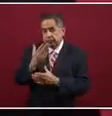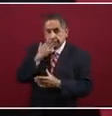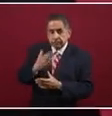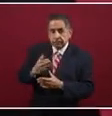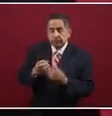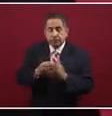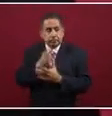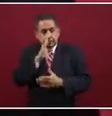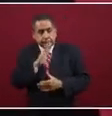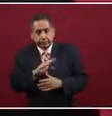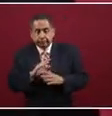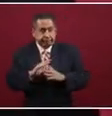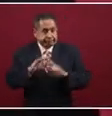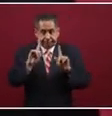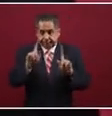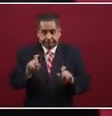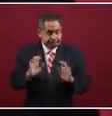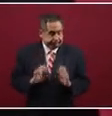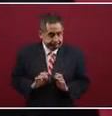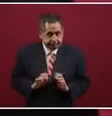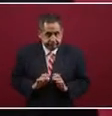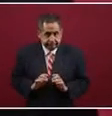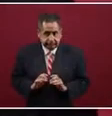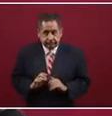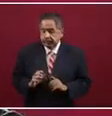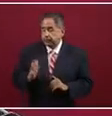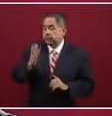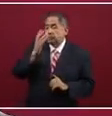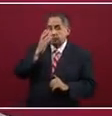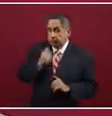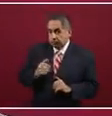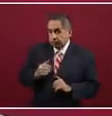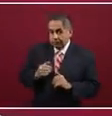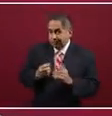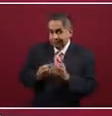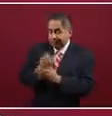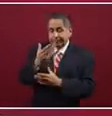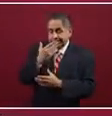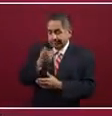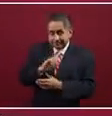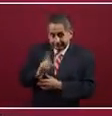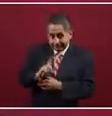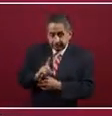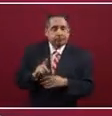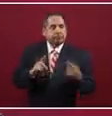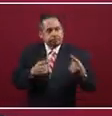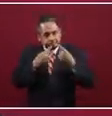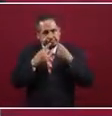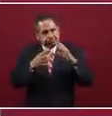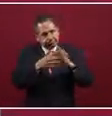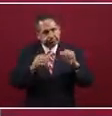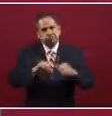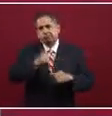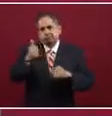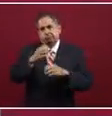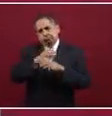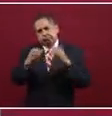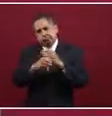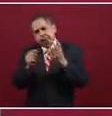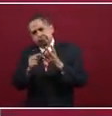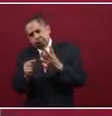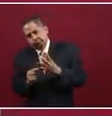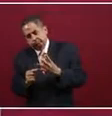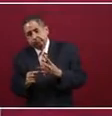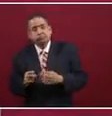éxito? Si no tuvo éxito, ¿qué vamos a discutir? Y entonces ya yo informaría en detalle qué es lo que se va a discutir si es que no tenemos éxito.